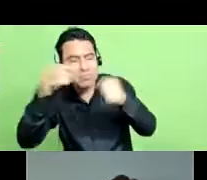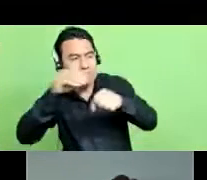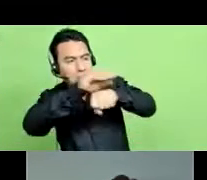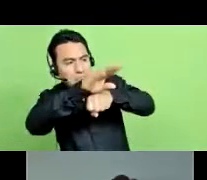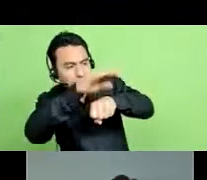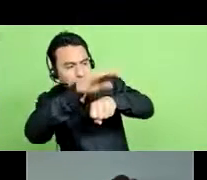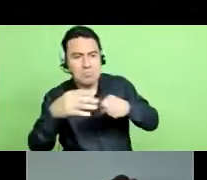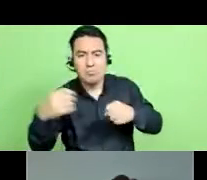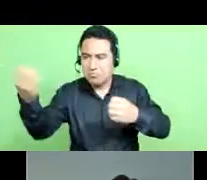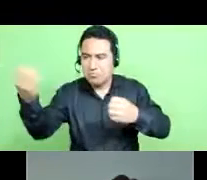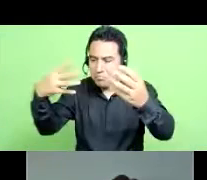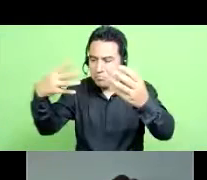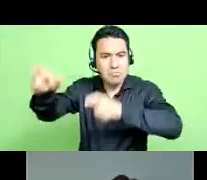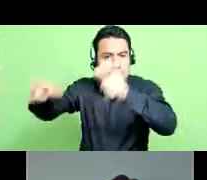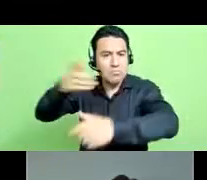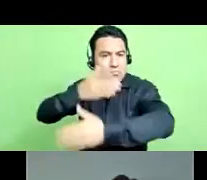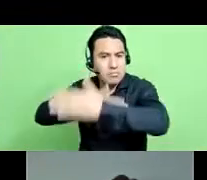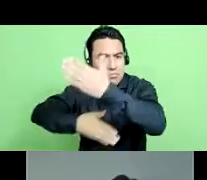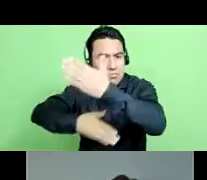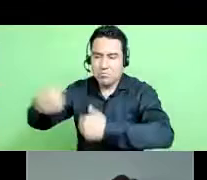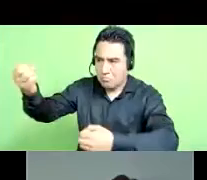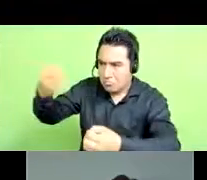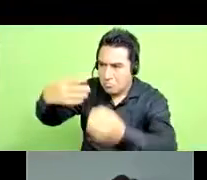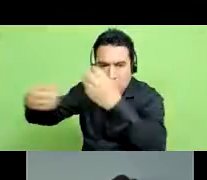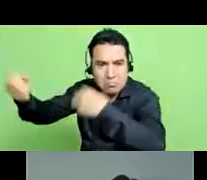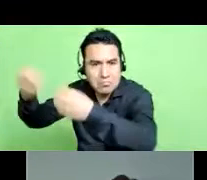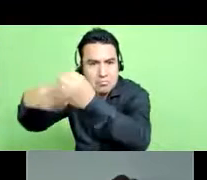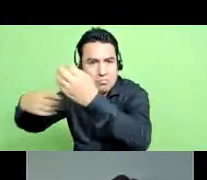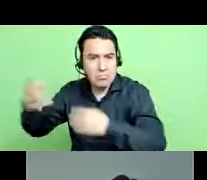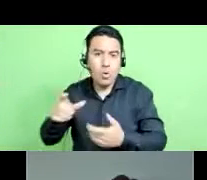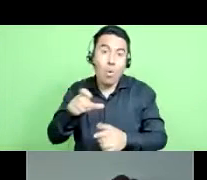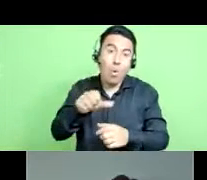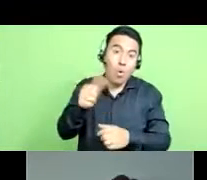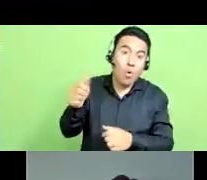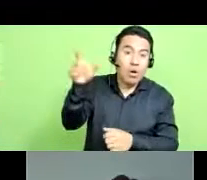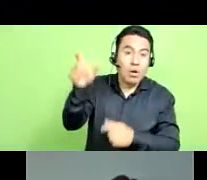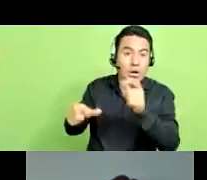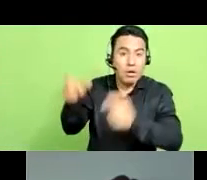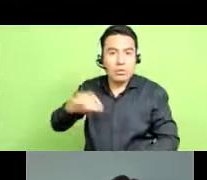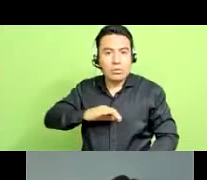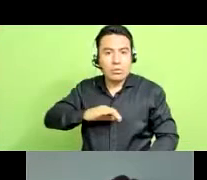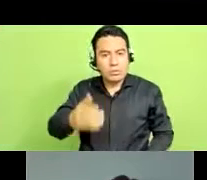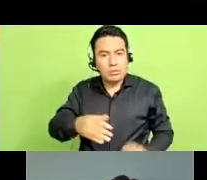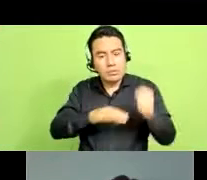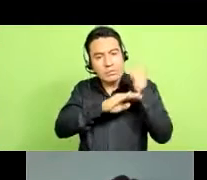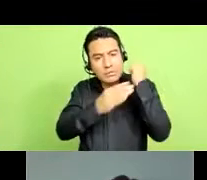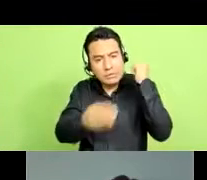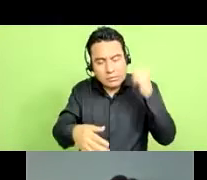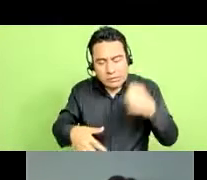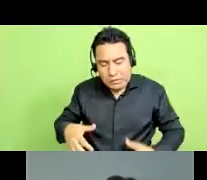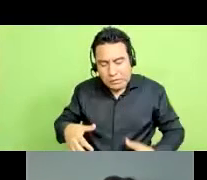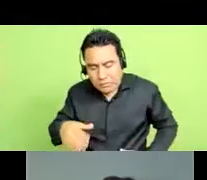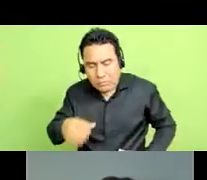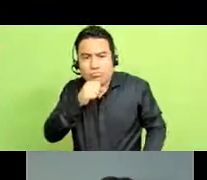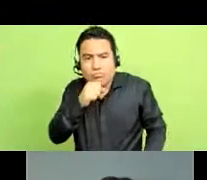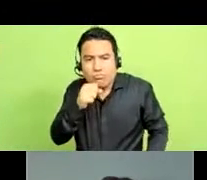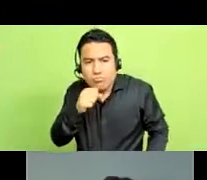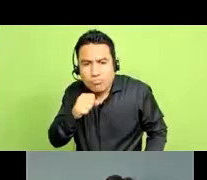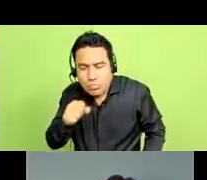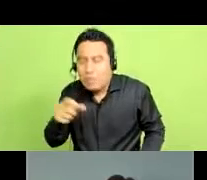personas con discapacidad y de las personas con movilidad reducida a nivel nacional respecto a esta